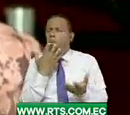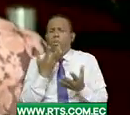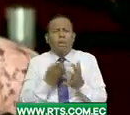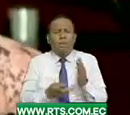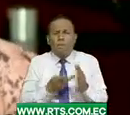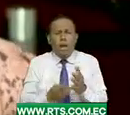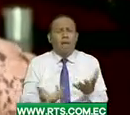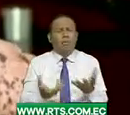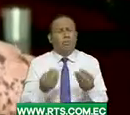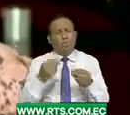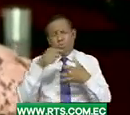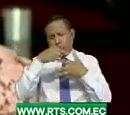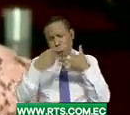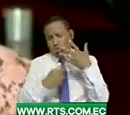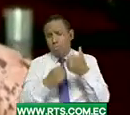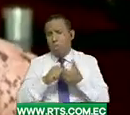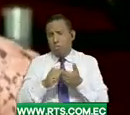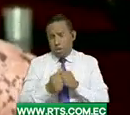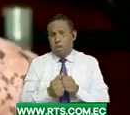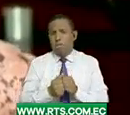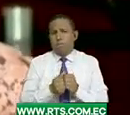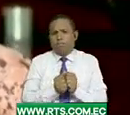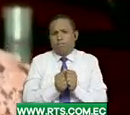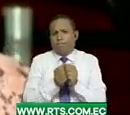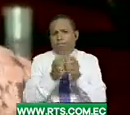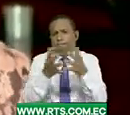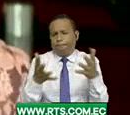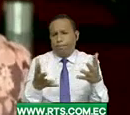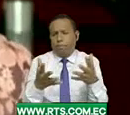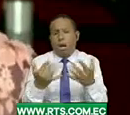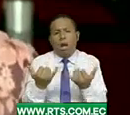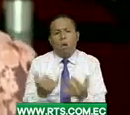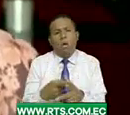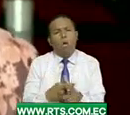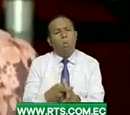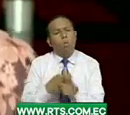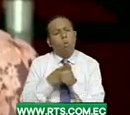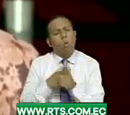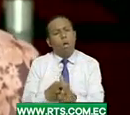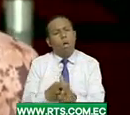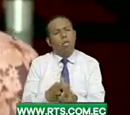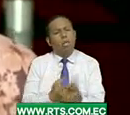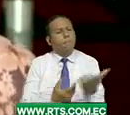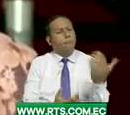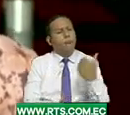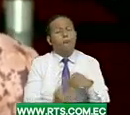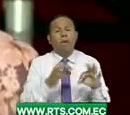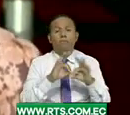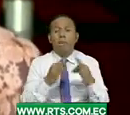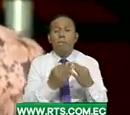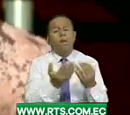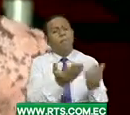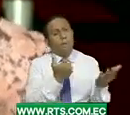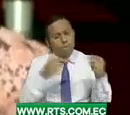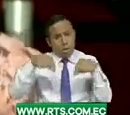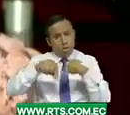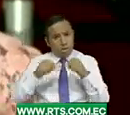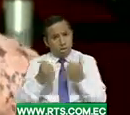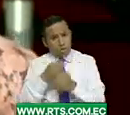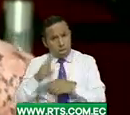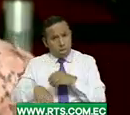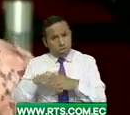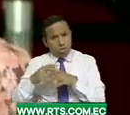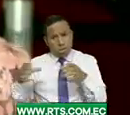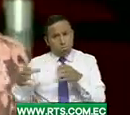muchos problemas que se han desencadenado y es por eso que es urgente recibir a las familias de las víctimas en la Asamblea Nacional y en esta subcomisión que fue